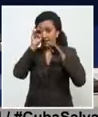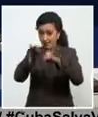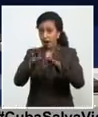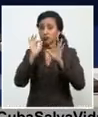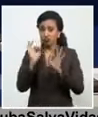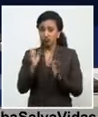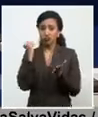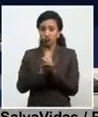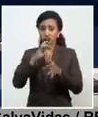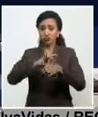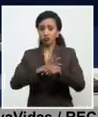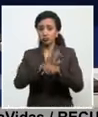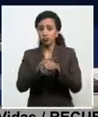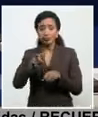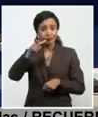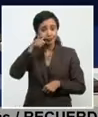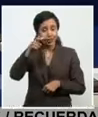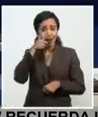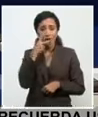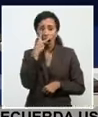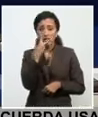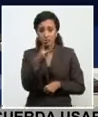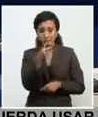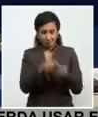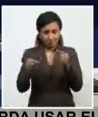Se vigilan en la atención primaria de salud